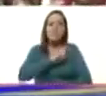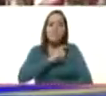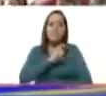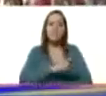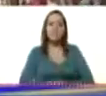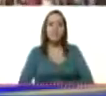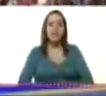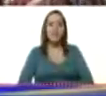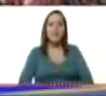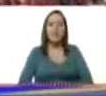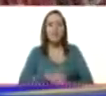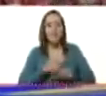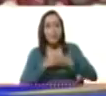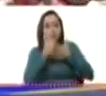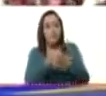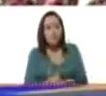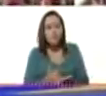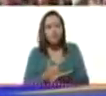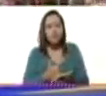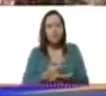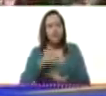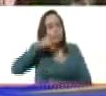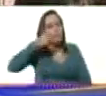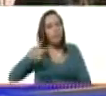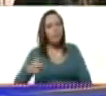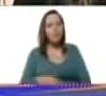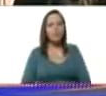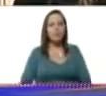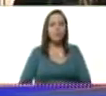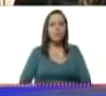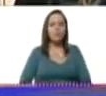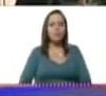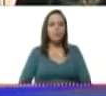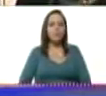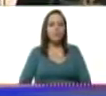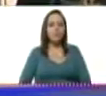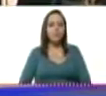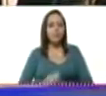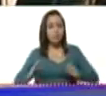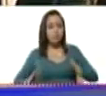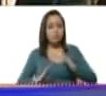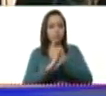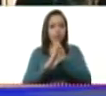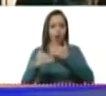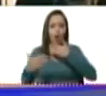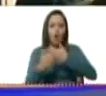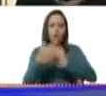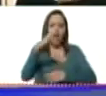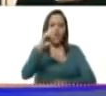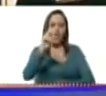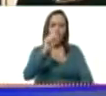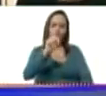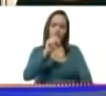la prosperidad y la inversión económica. Y las sanciones contra Conviasa,